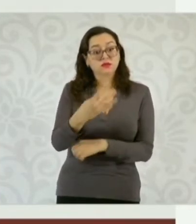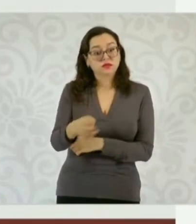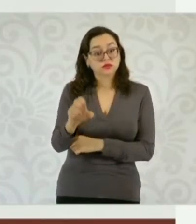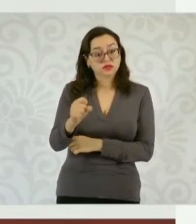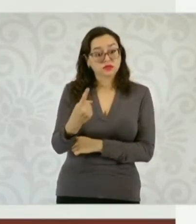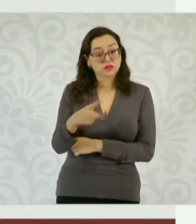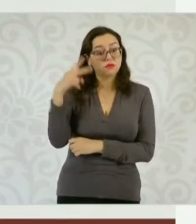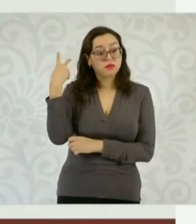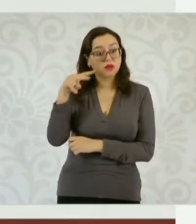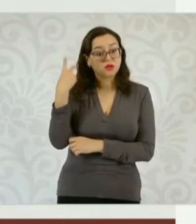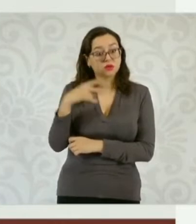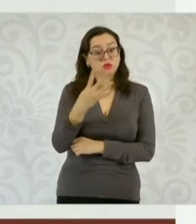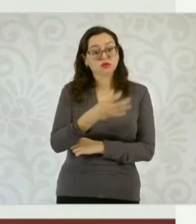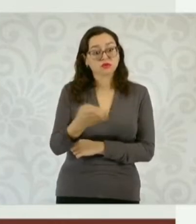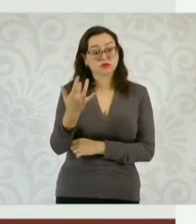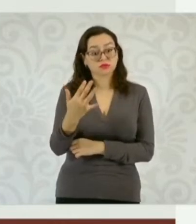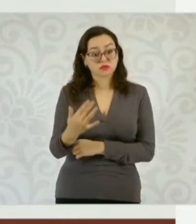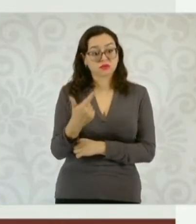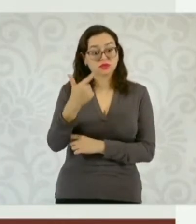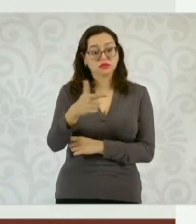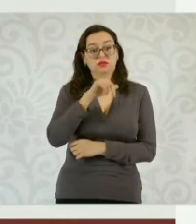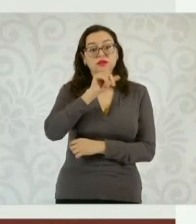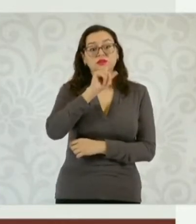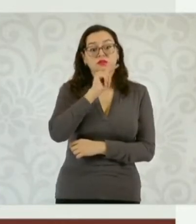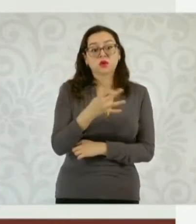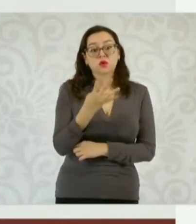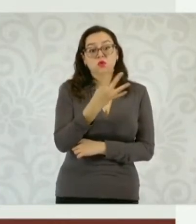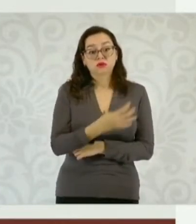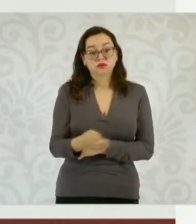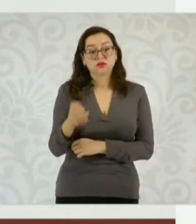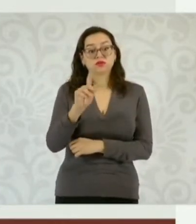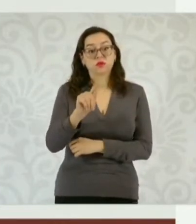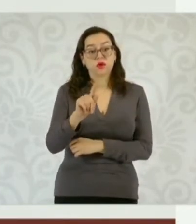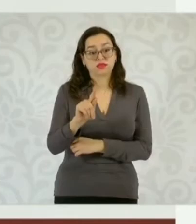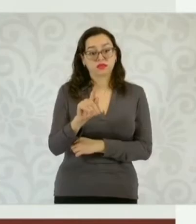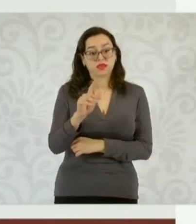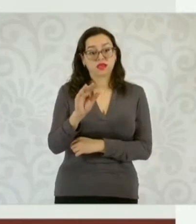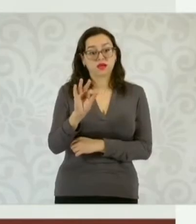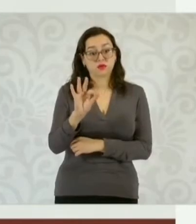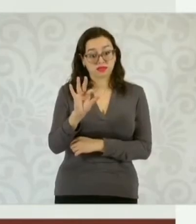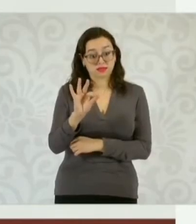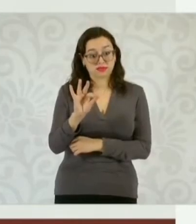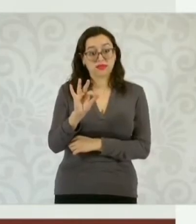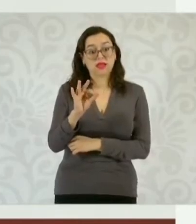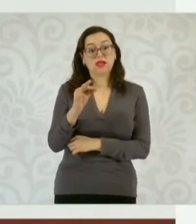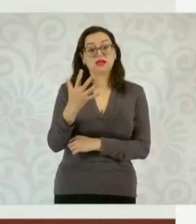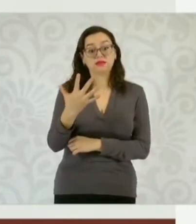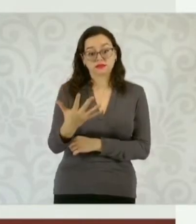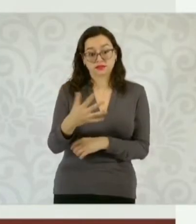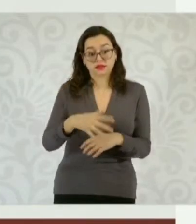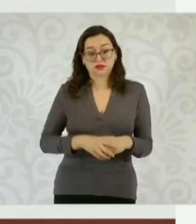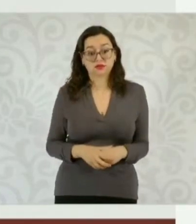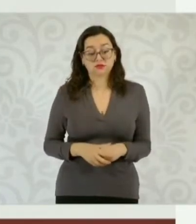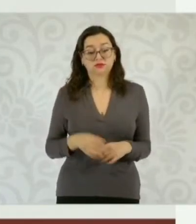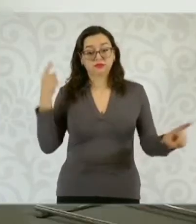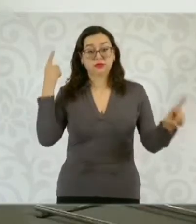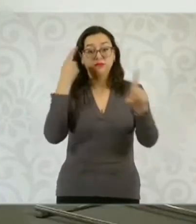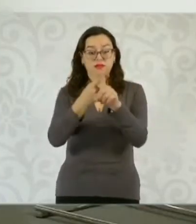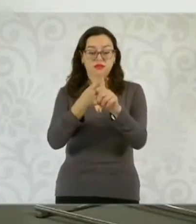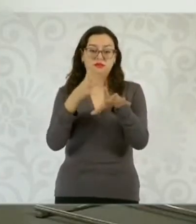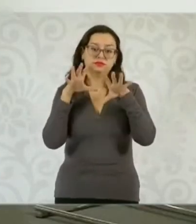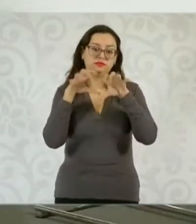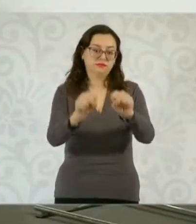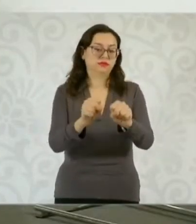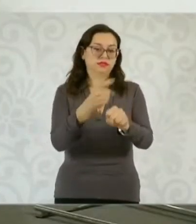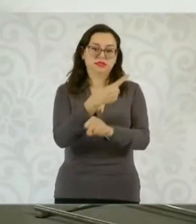Veracruz 457 y Jalisco 445. La meta es que logremos el 100% de la contratación. La